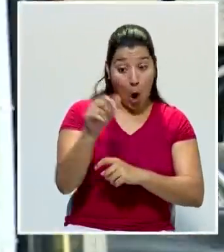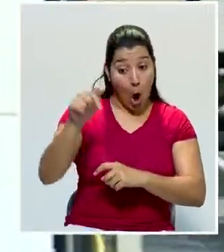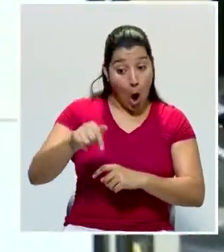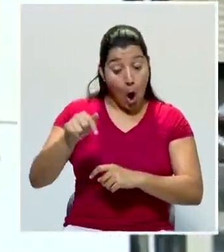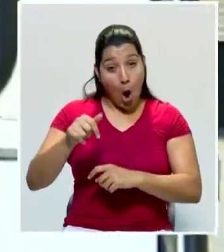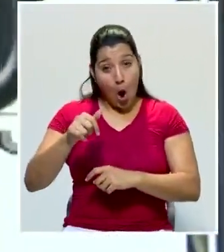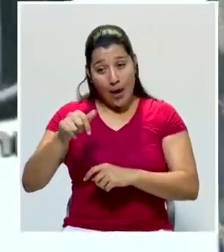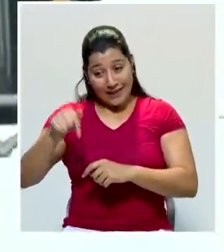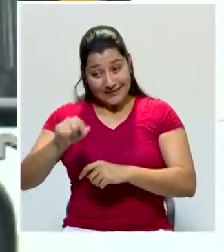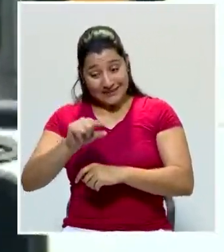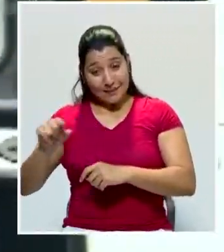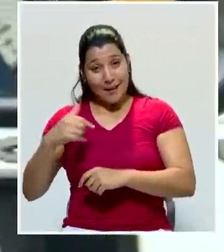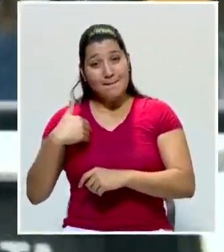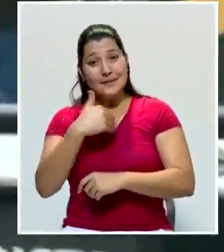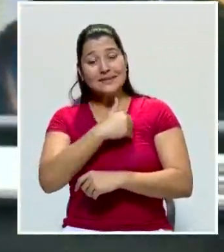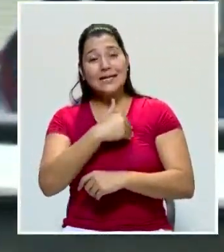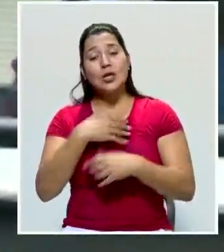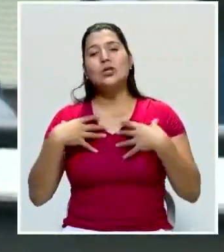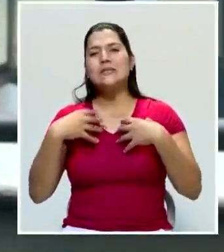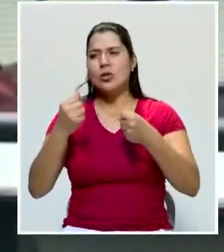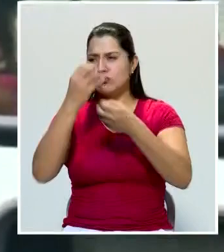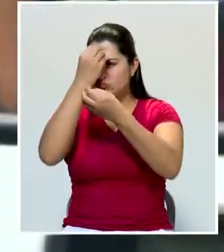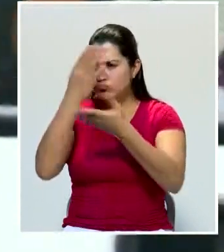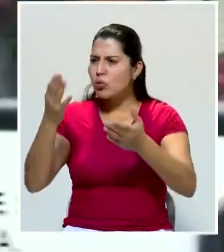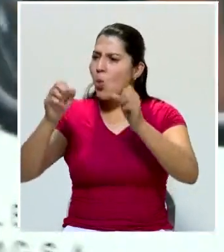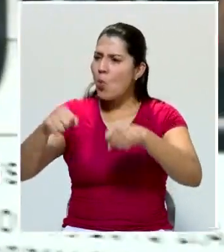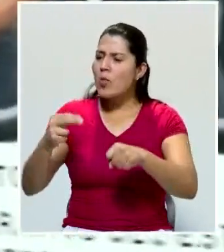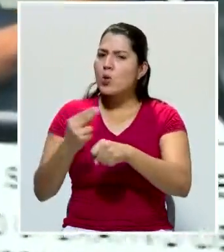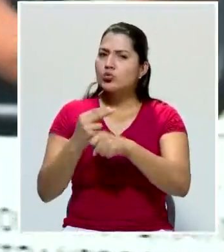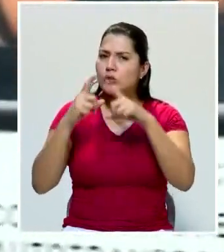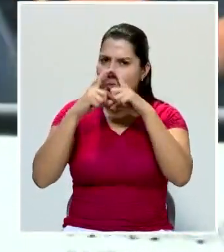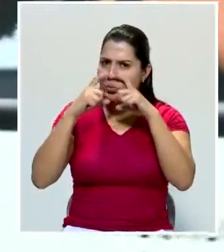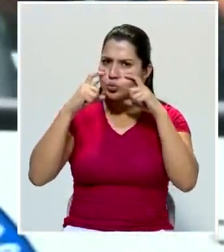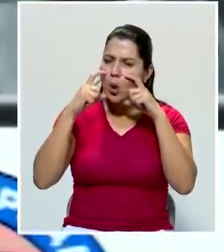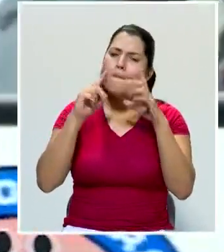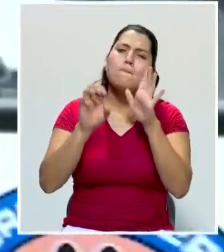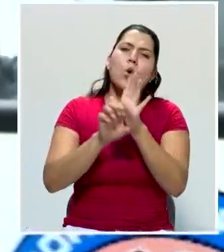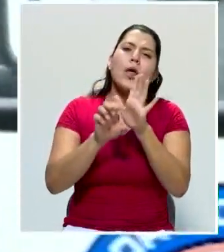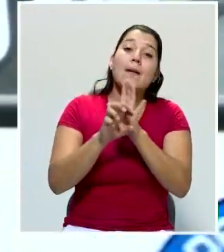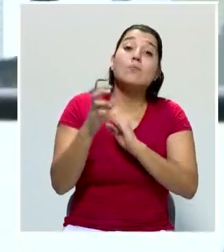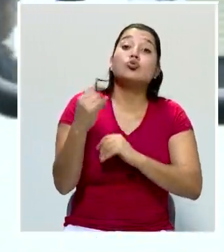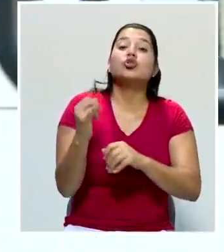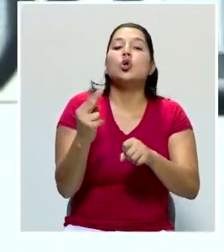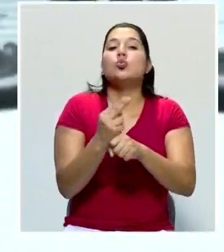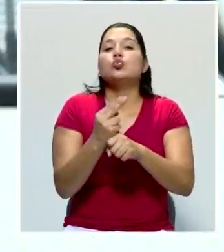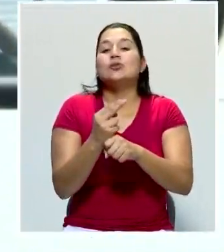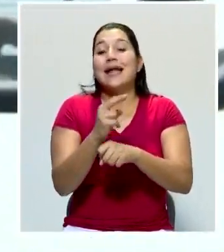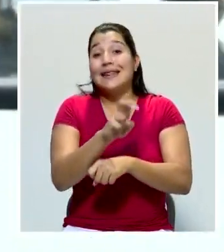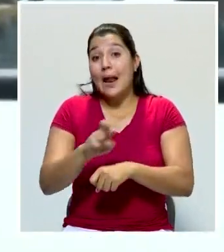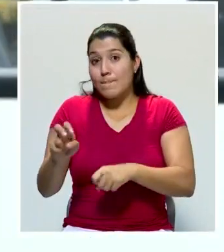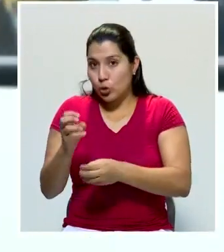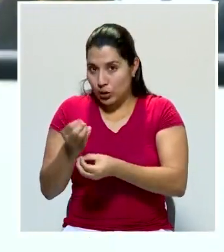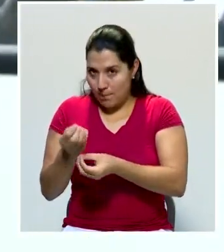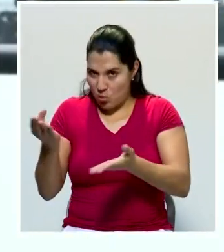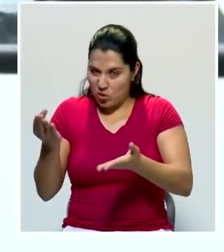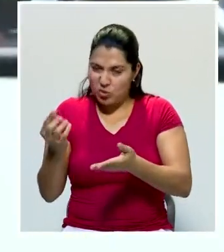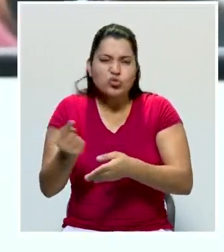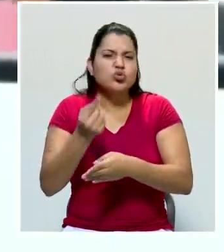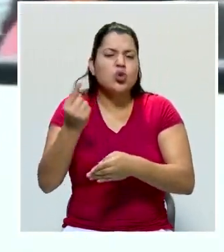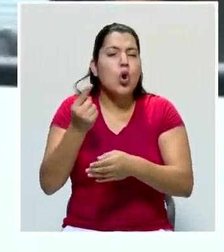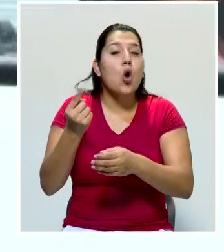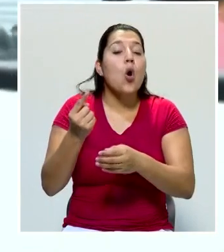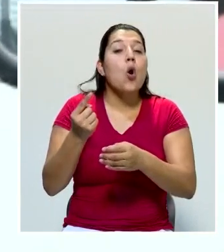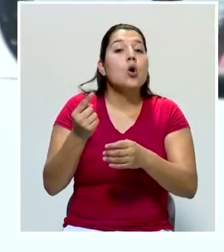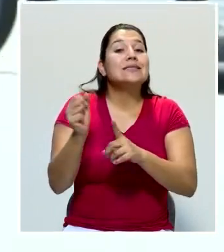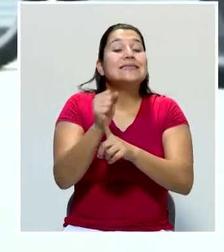el contagio. Esto en situaciones especiales, como por ejemplo cuando se viaja en transporte público, pero siempre y cuando este artículo